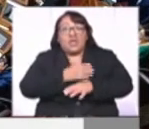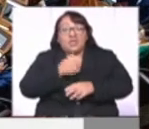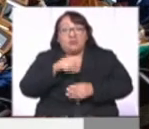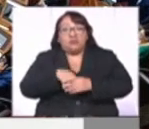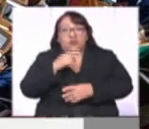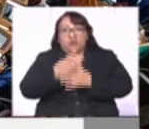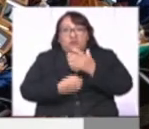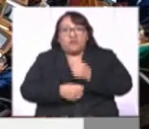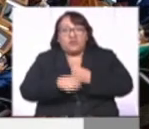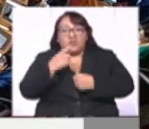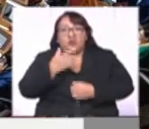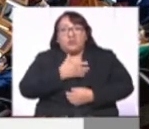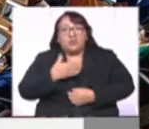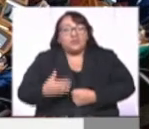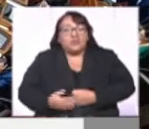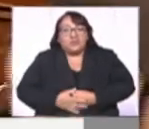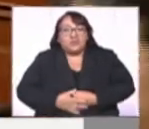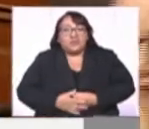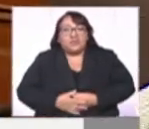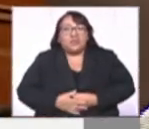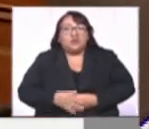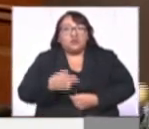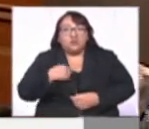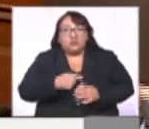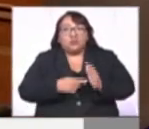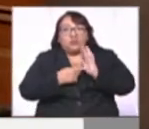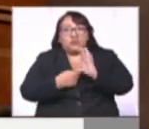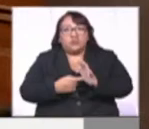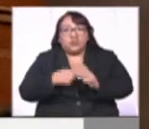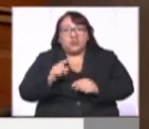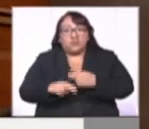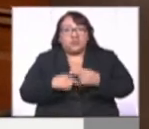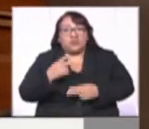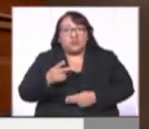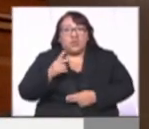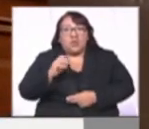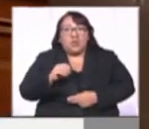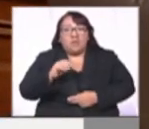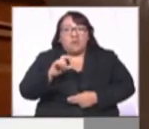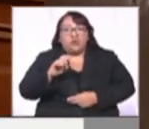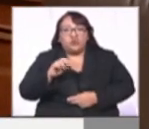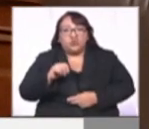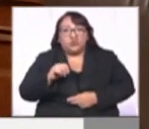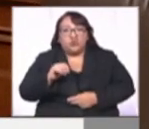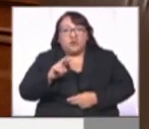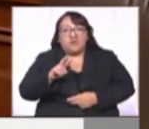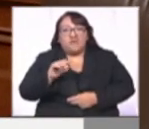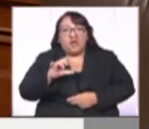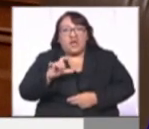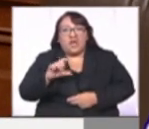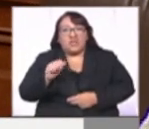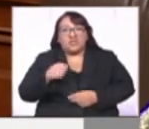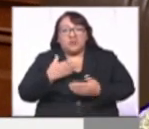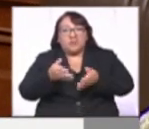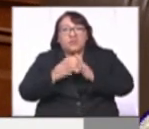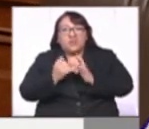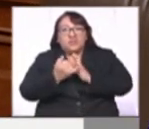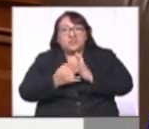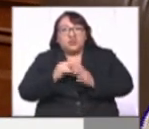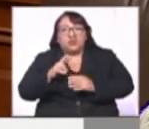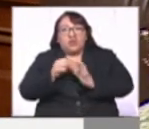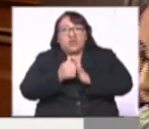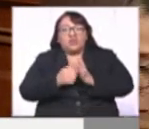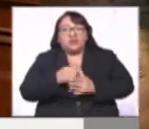voto de confianza. Señor presidente, estamos presentando esta segunda moción de vacancia invocando el inciso 2 del